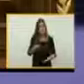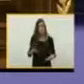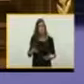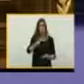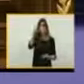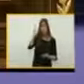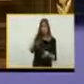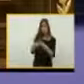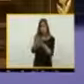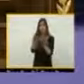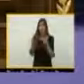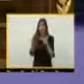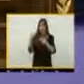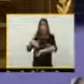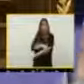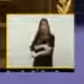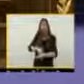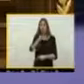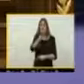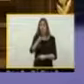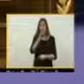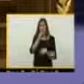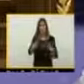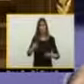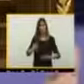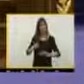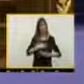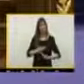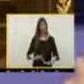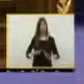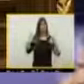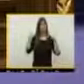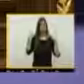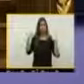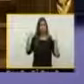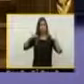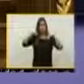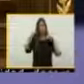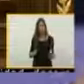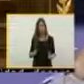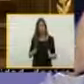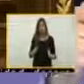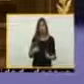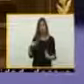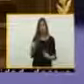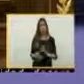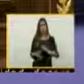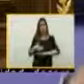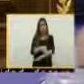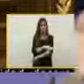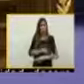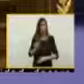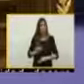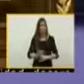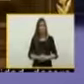piden mañan unha reunión a Pedro Sánchez e dicen, Pedro Sánchez, os millóns de afiliados de Comisión Sobreira UGT, a representación dos